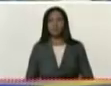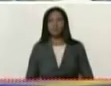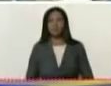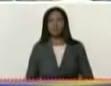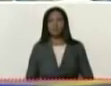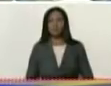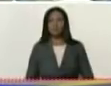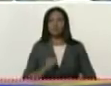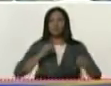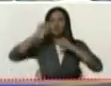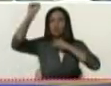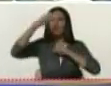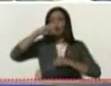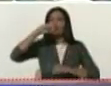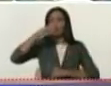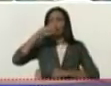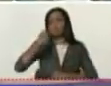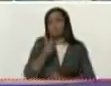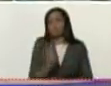Super bigote fue, como le dice.